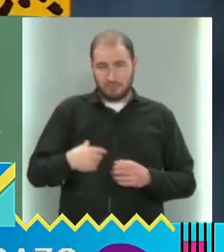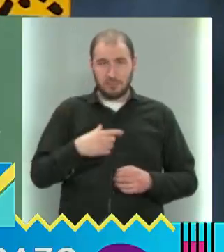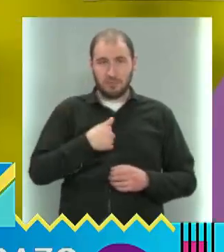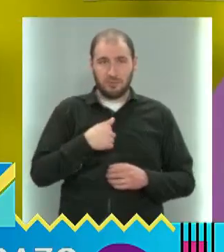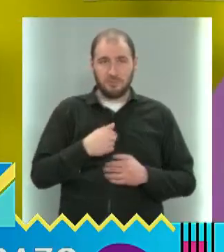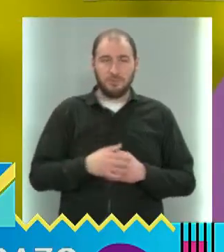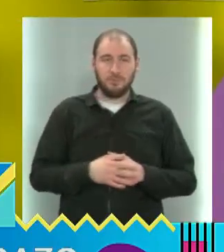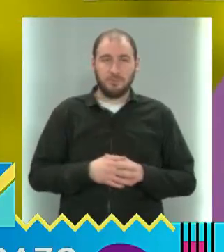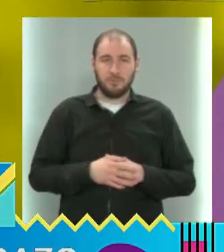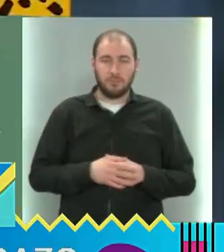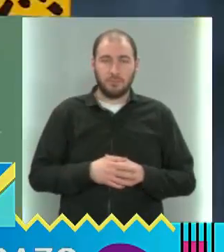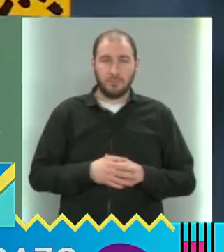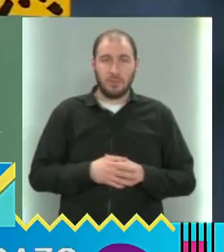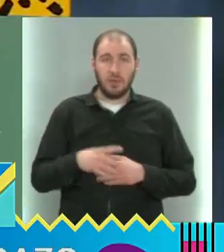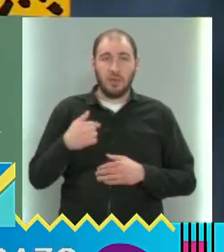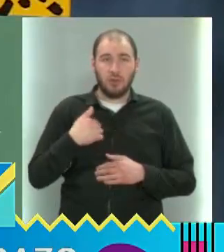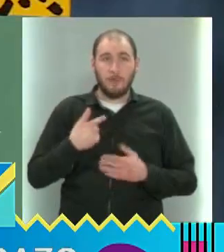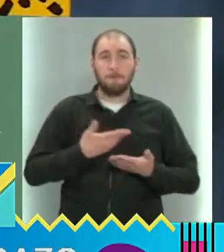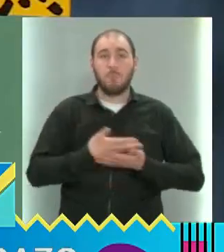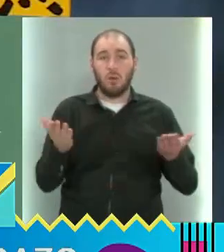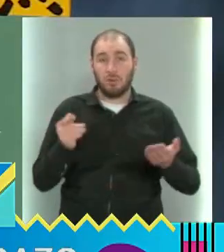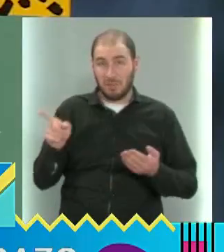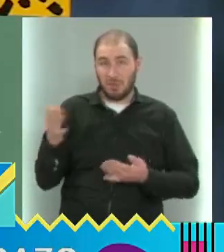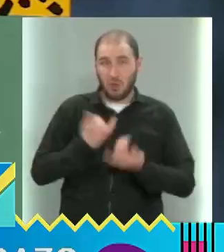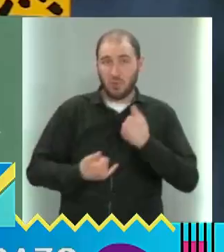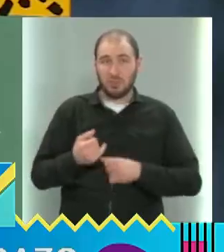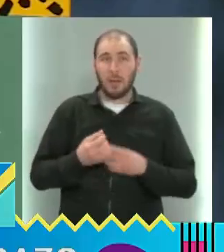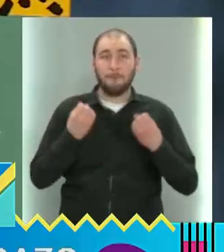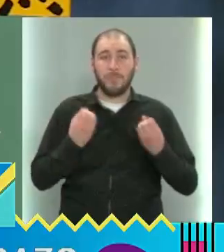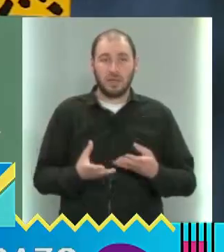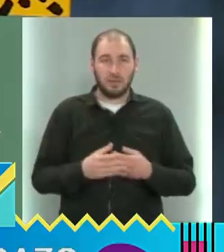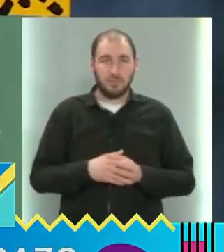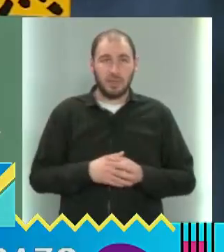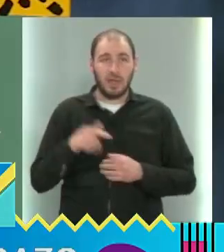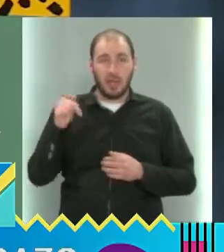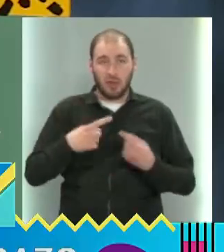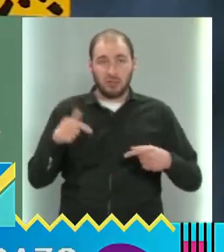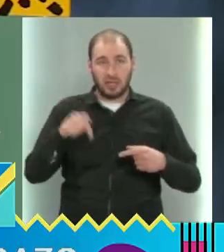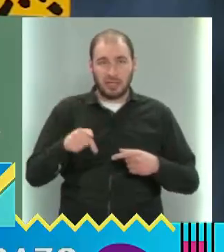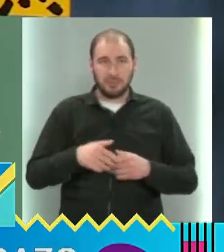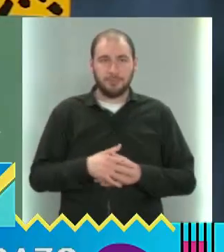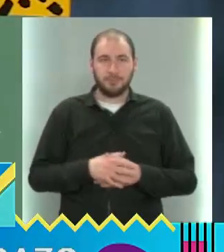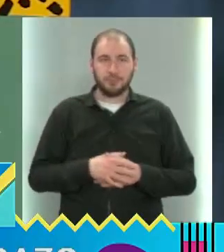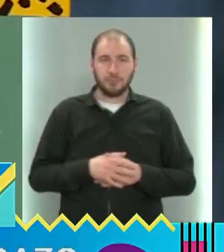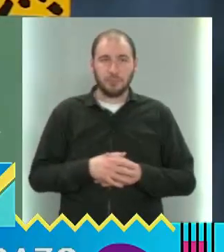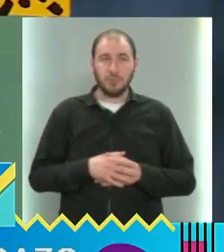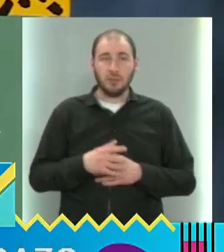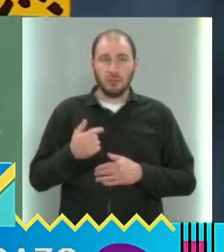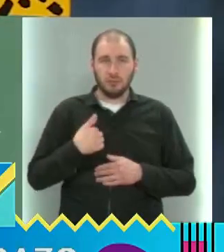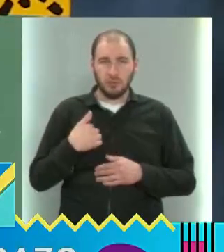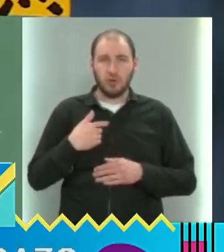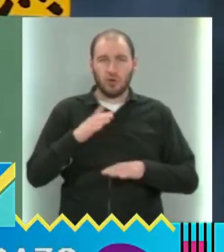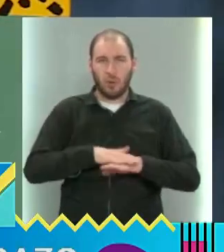¿sí? Y lo hice público, como ella comentaba, a raíz de esta situación.